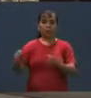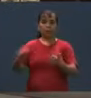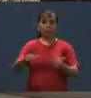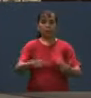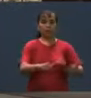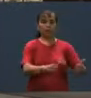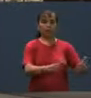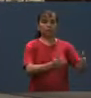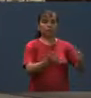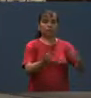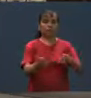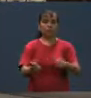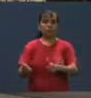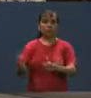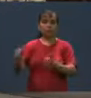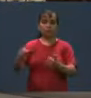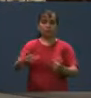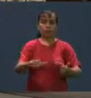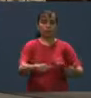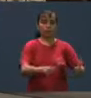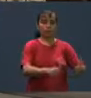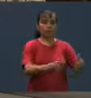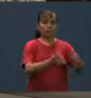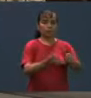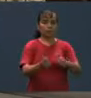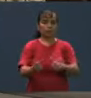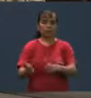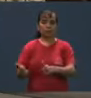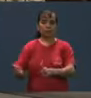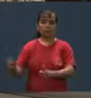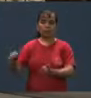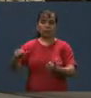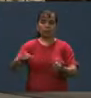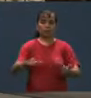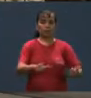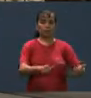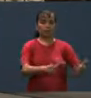aleluya, aleluya, aleluya, aleluya,